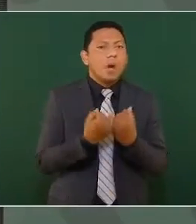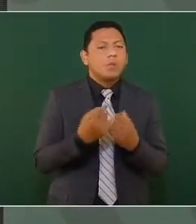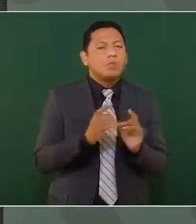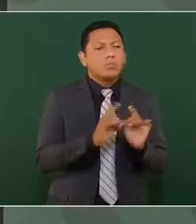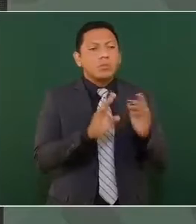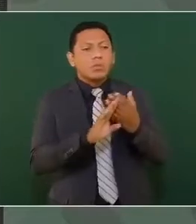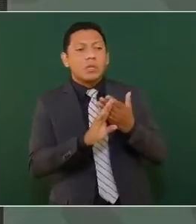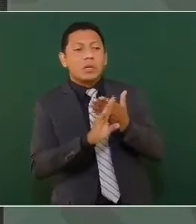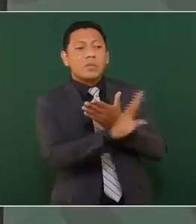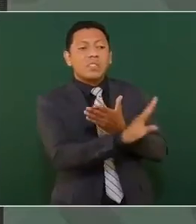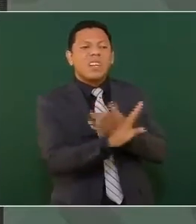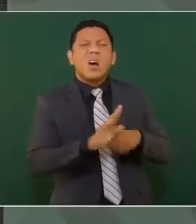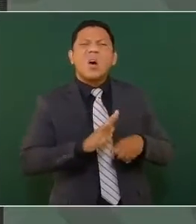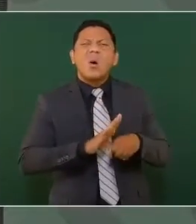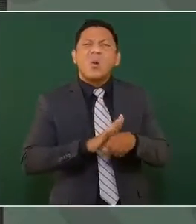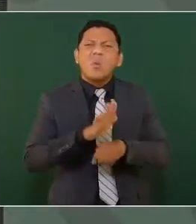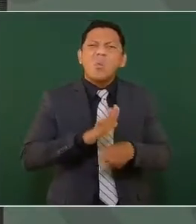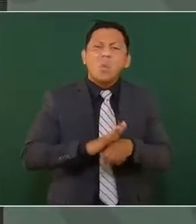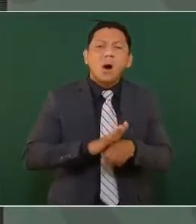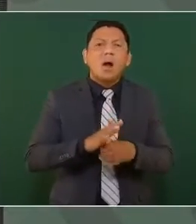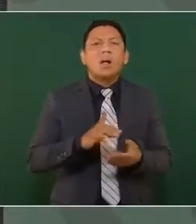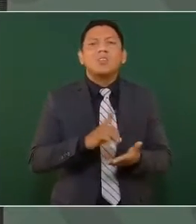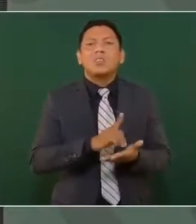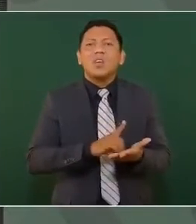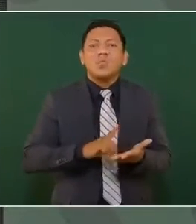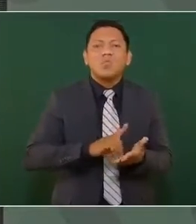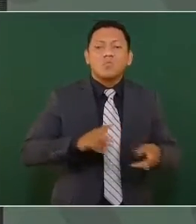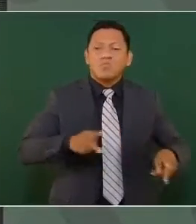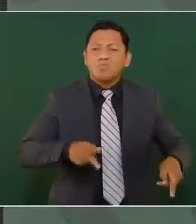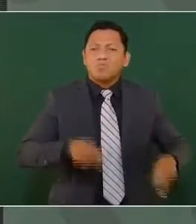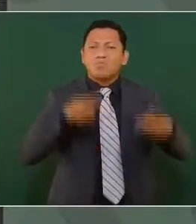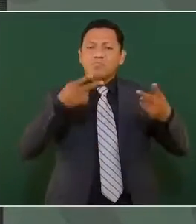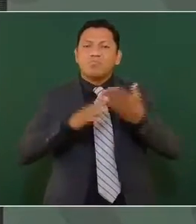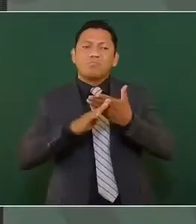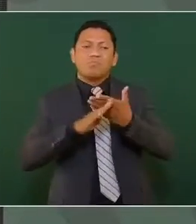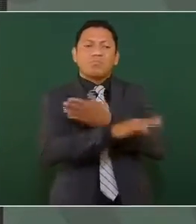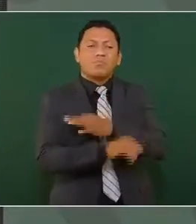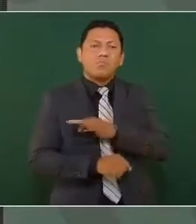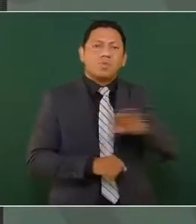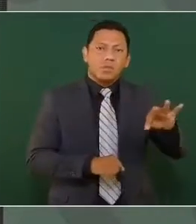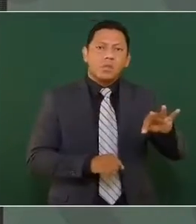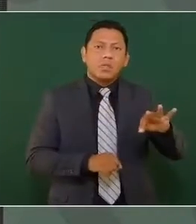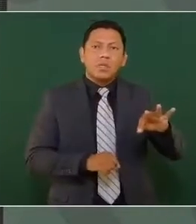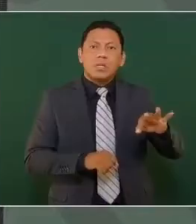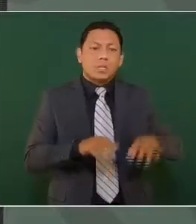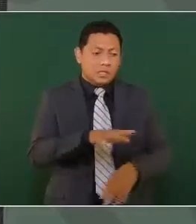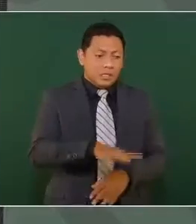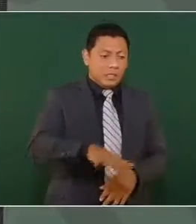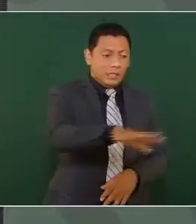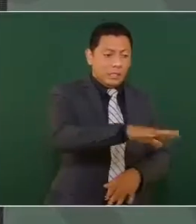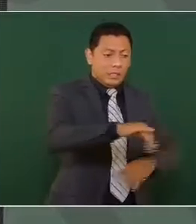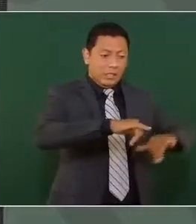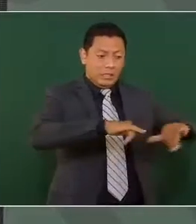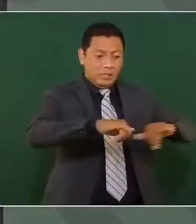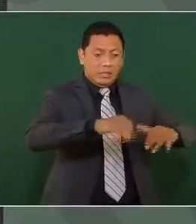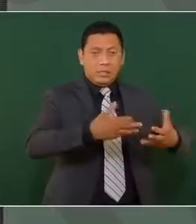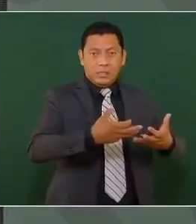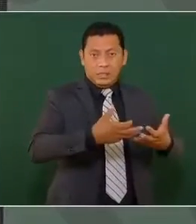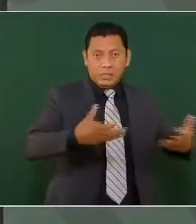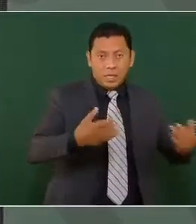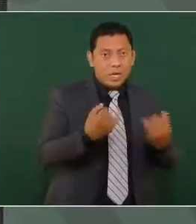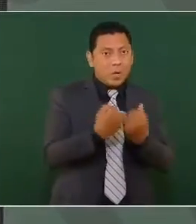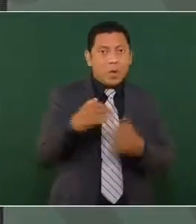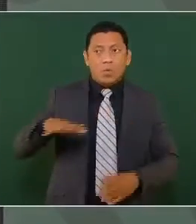se busca evitar el tráfico de drogas por tierra y por aire. Tenemos también por parte de la Fuerza